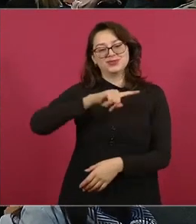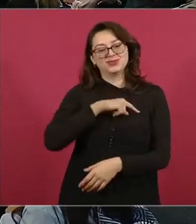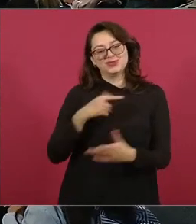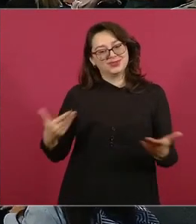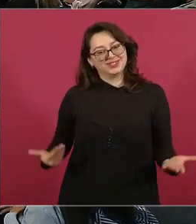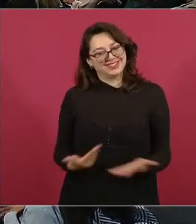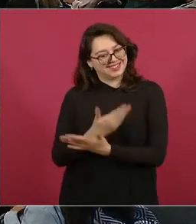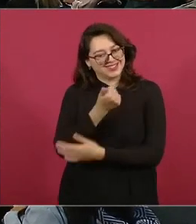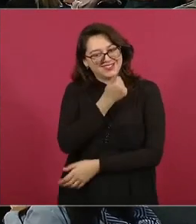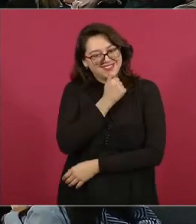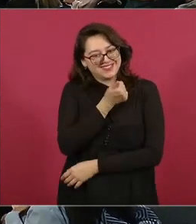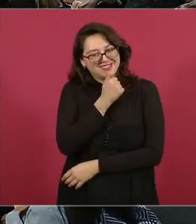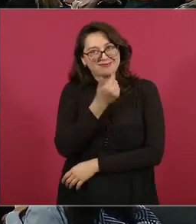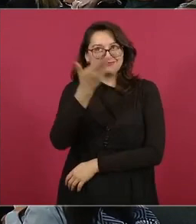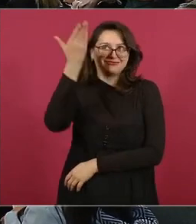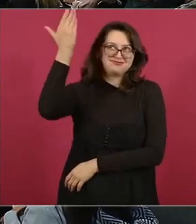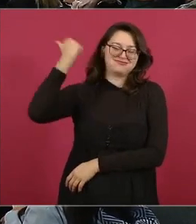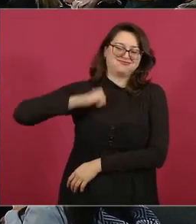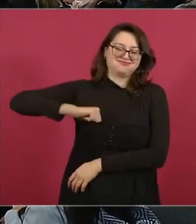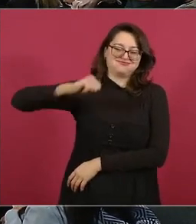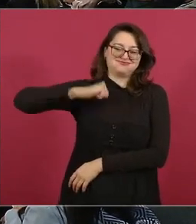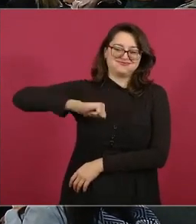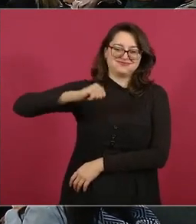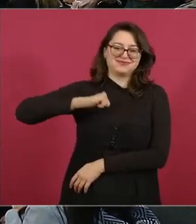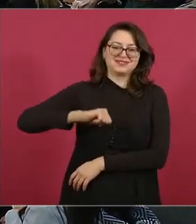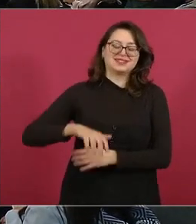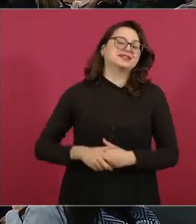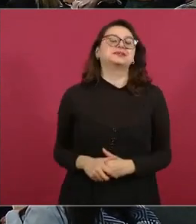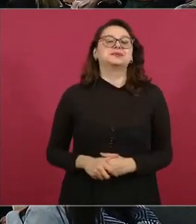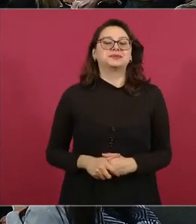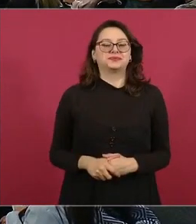los que estamos aquí, digo, algunos sí.